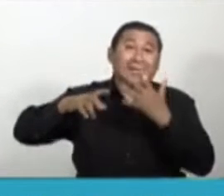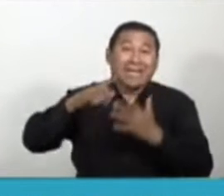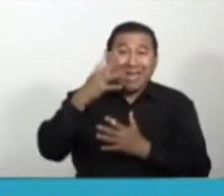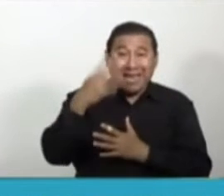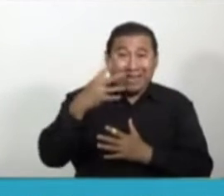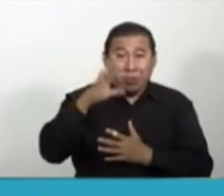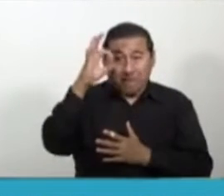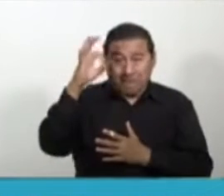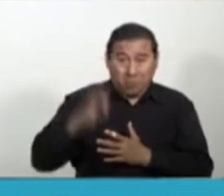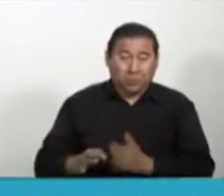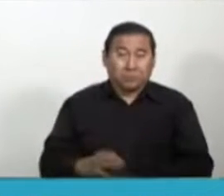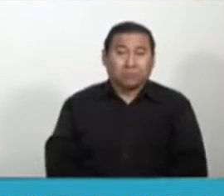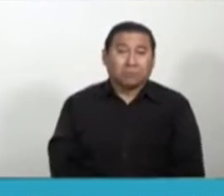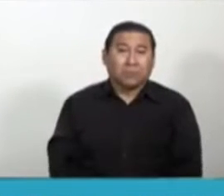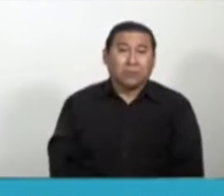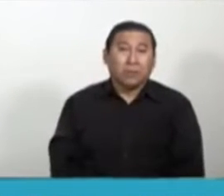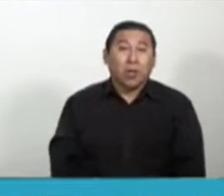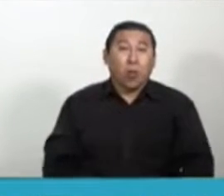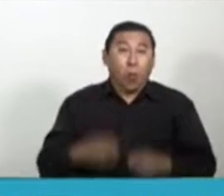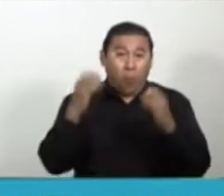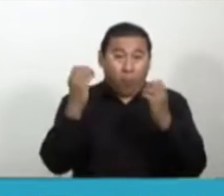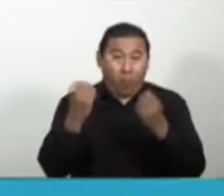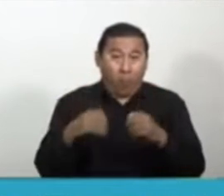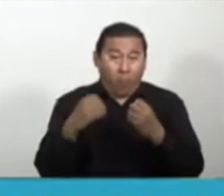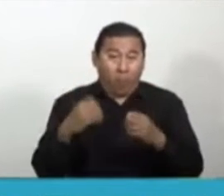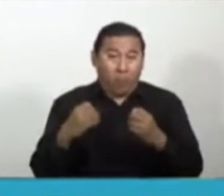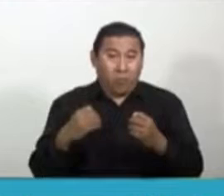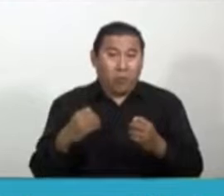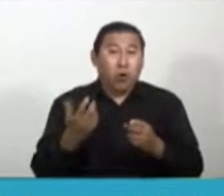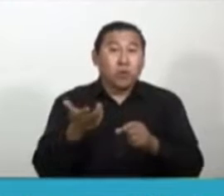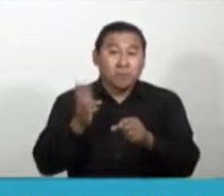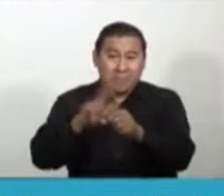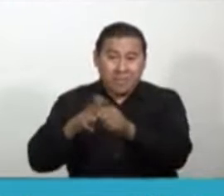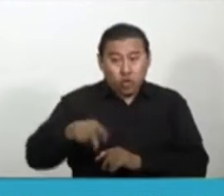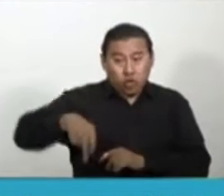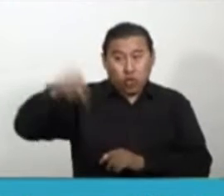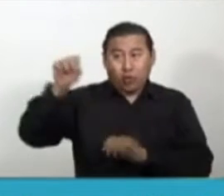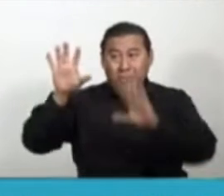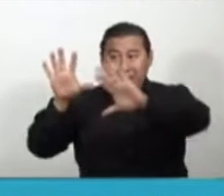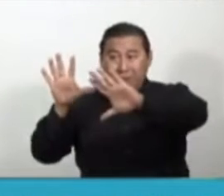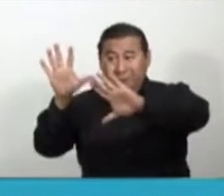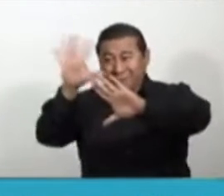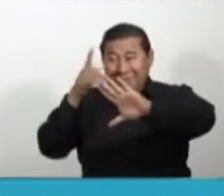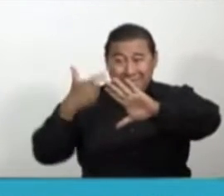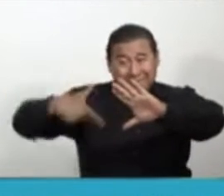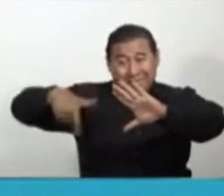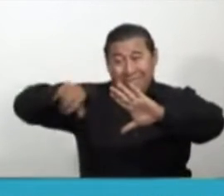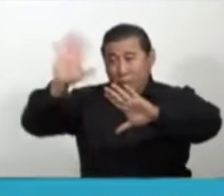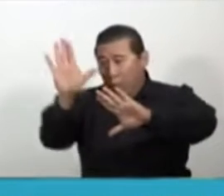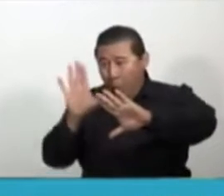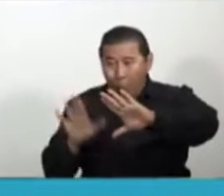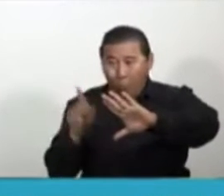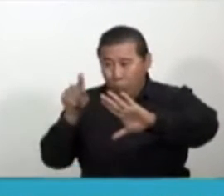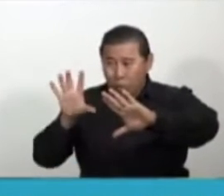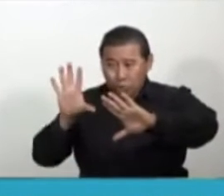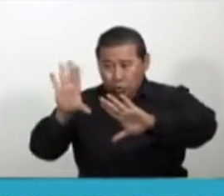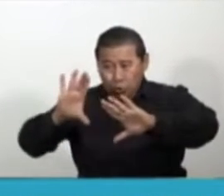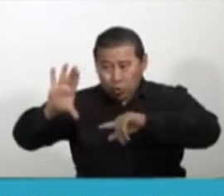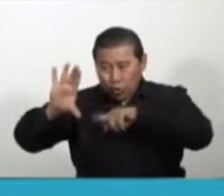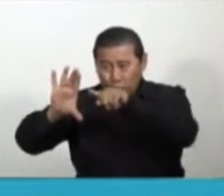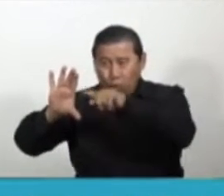14% aproximadamente en ocupación de nuestros hospitales. Municipios de Tulum,